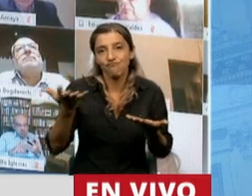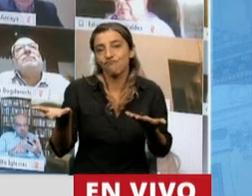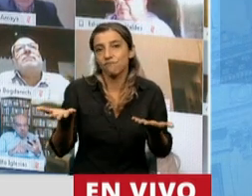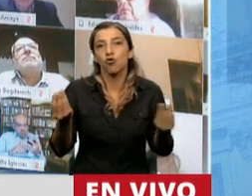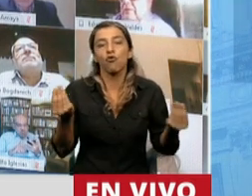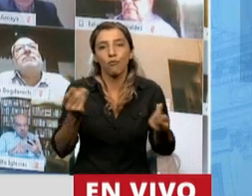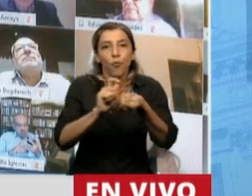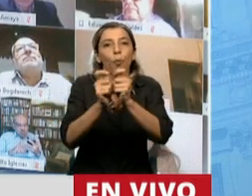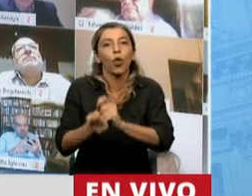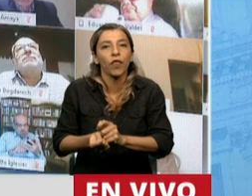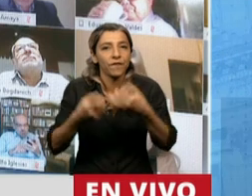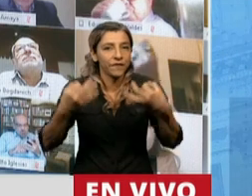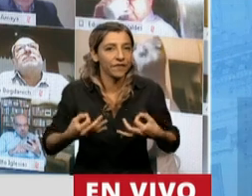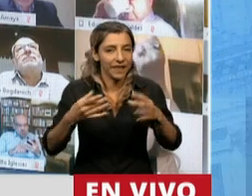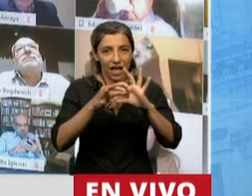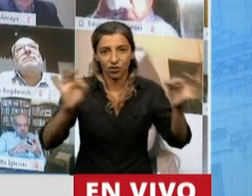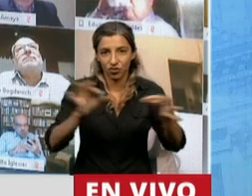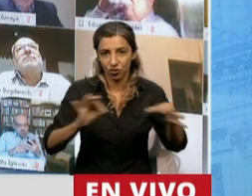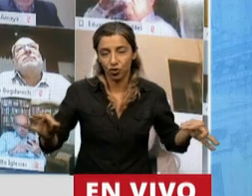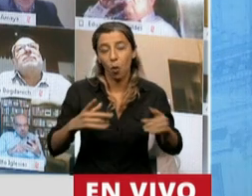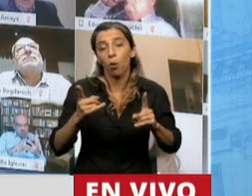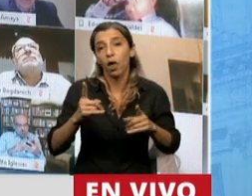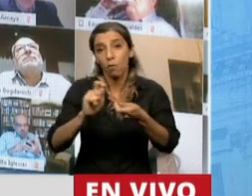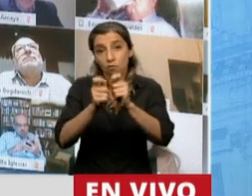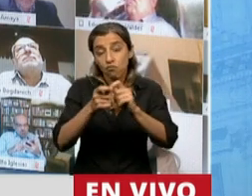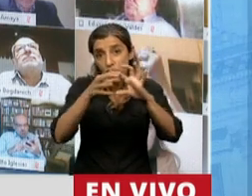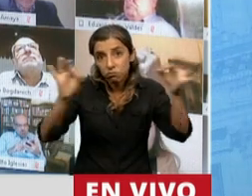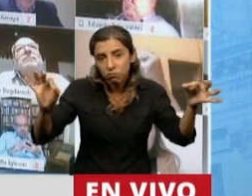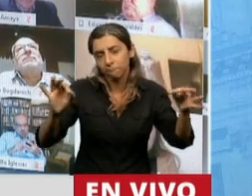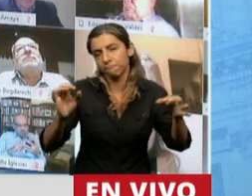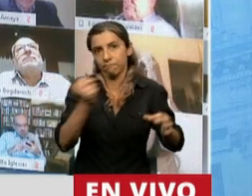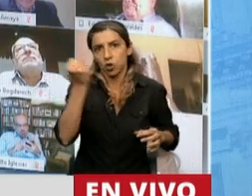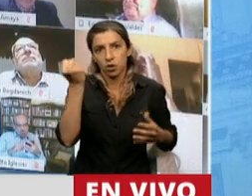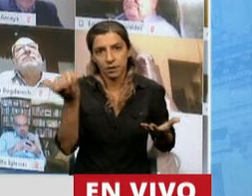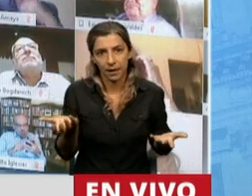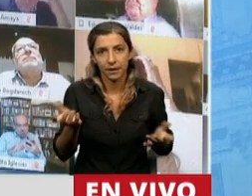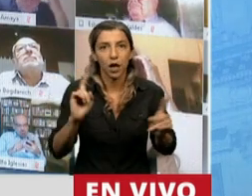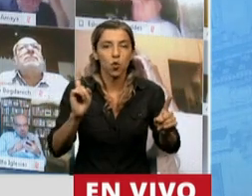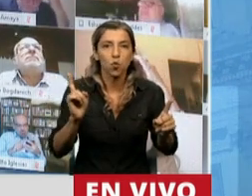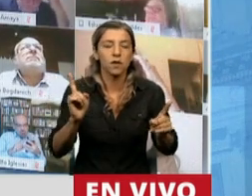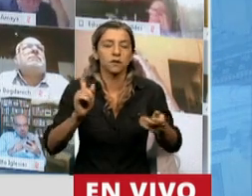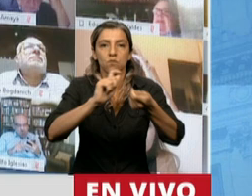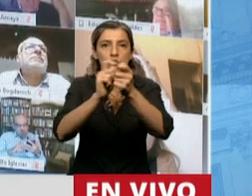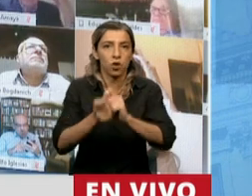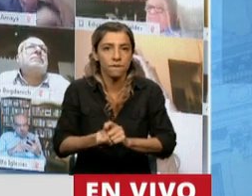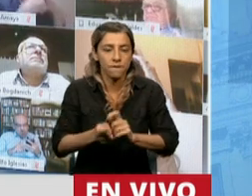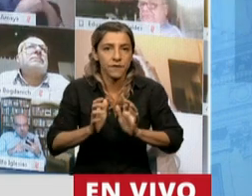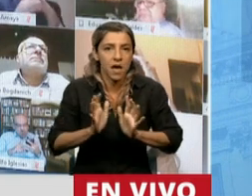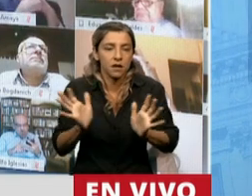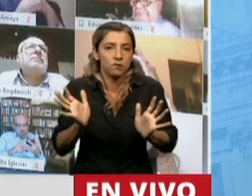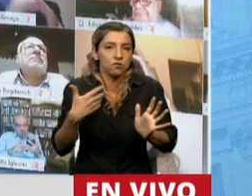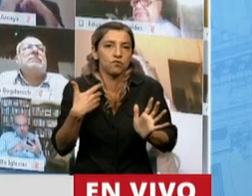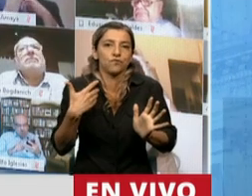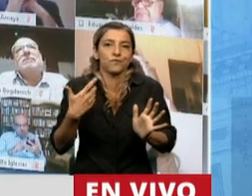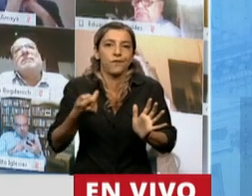una modificación de que no no es intrascendente presidente no es una modificación